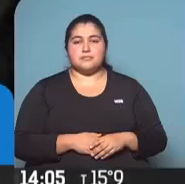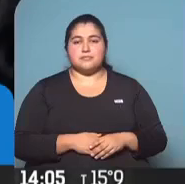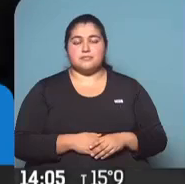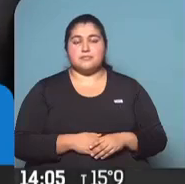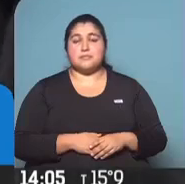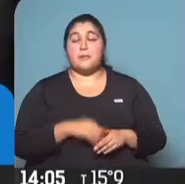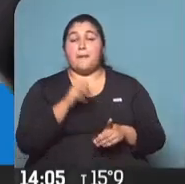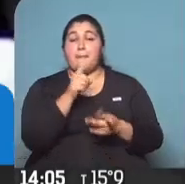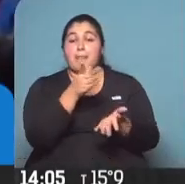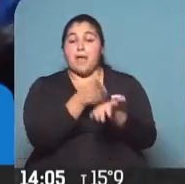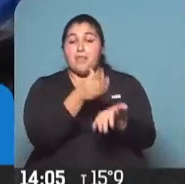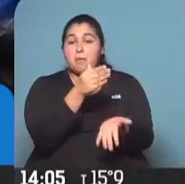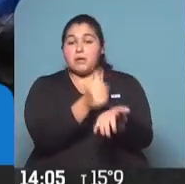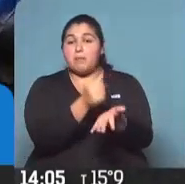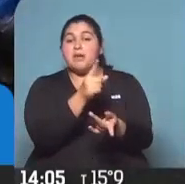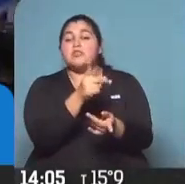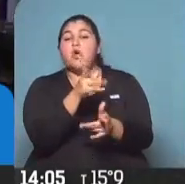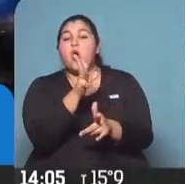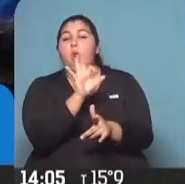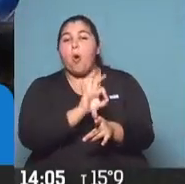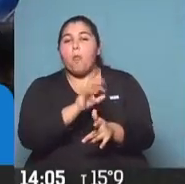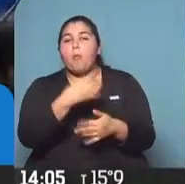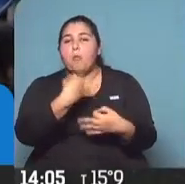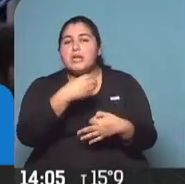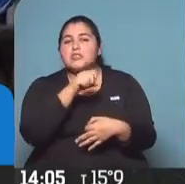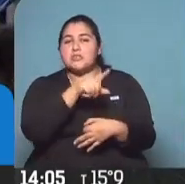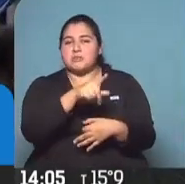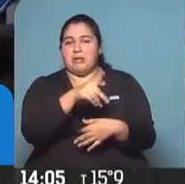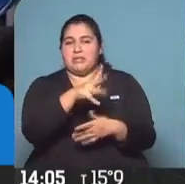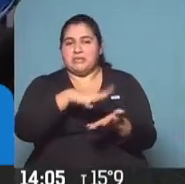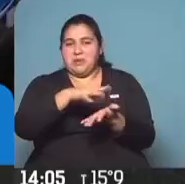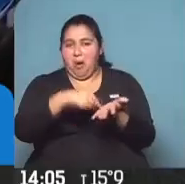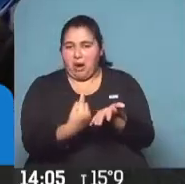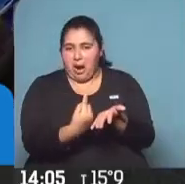departamento operaciones especiales metropolitanas